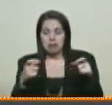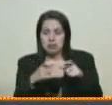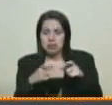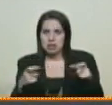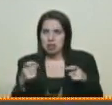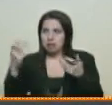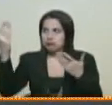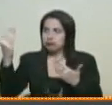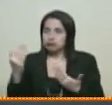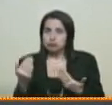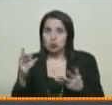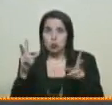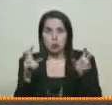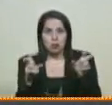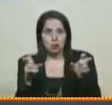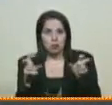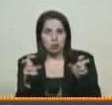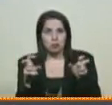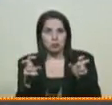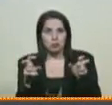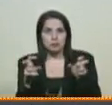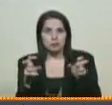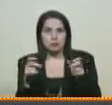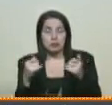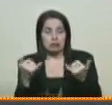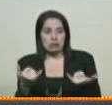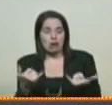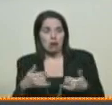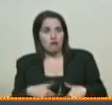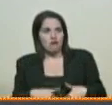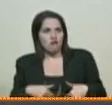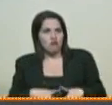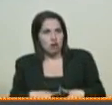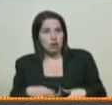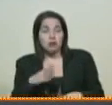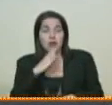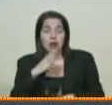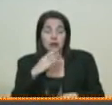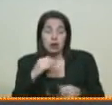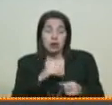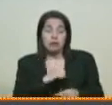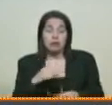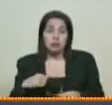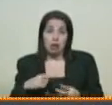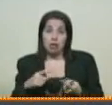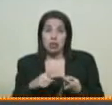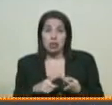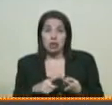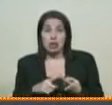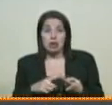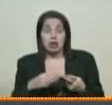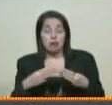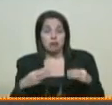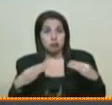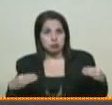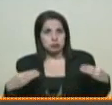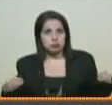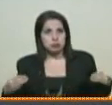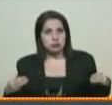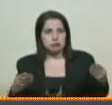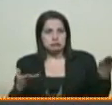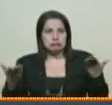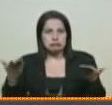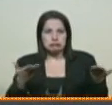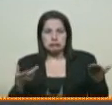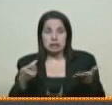Llegaron nuevos billetes de 100 mil. Y bueno, ¿qué esfuerzo se hace con la banca privada, verdad? Con la banca pública, para